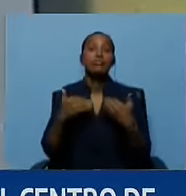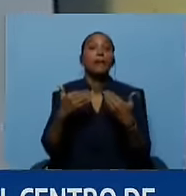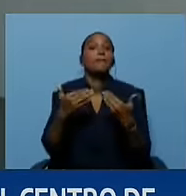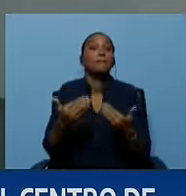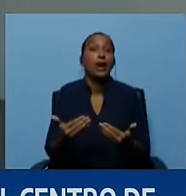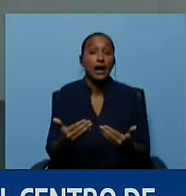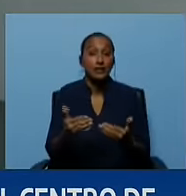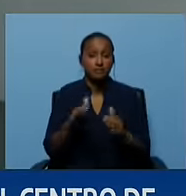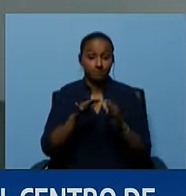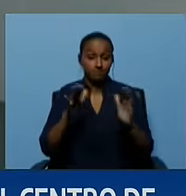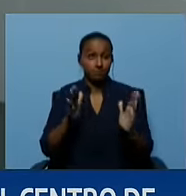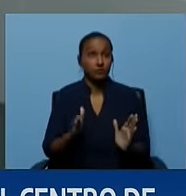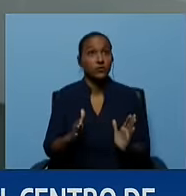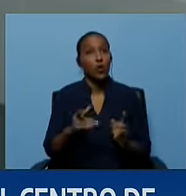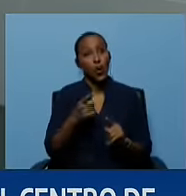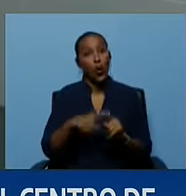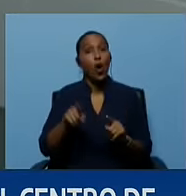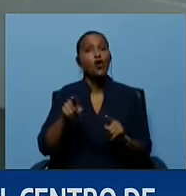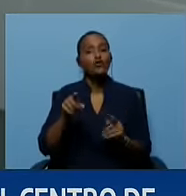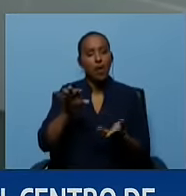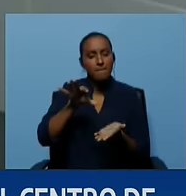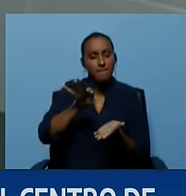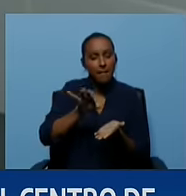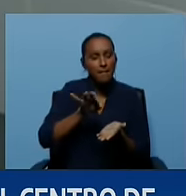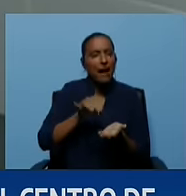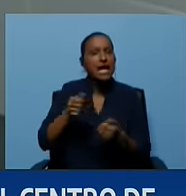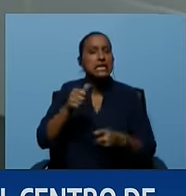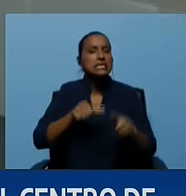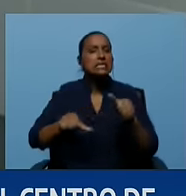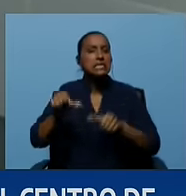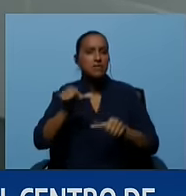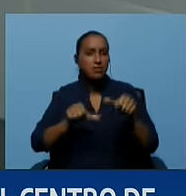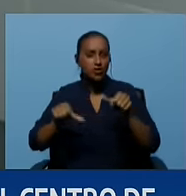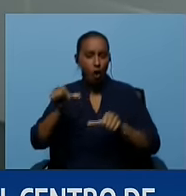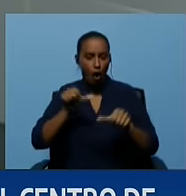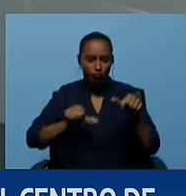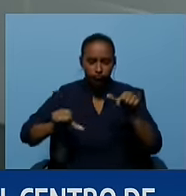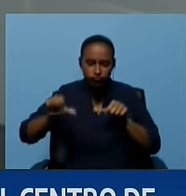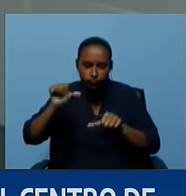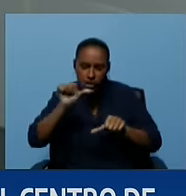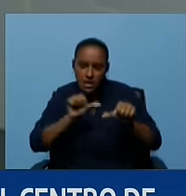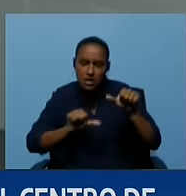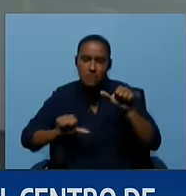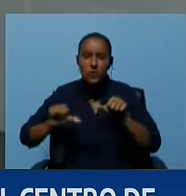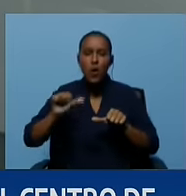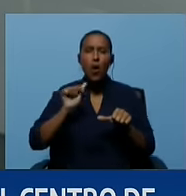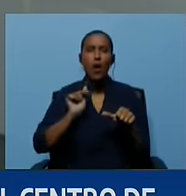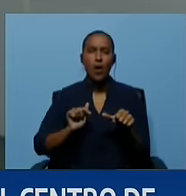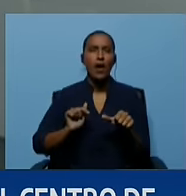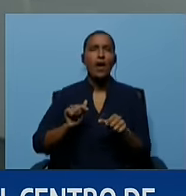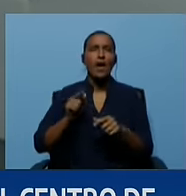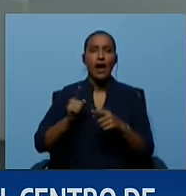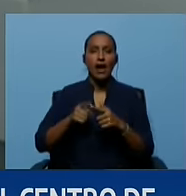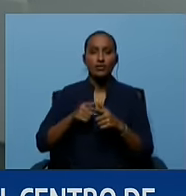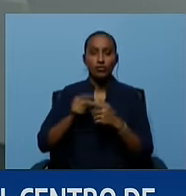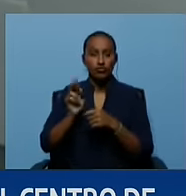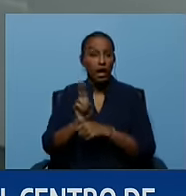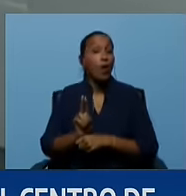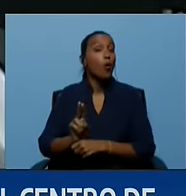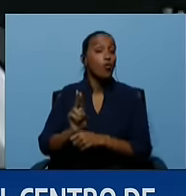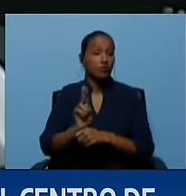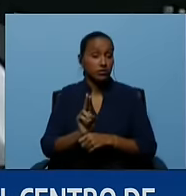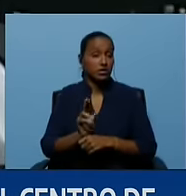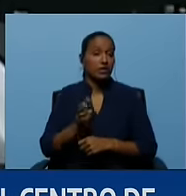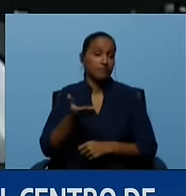de elementos químicos, va a ser muy útil para el análisis de materiales.